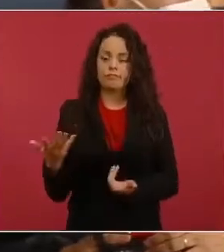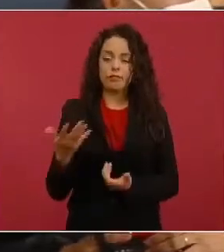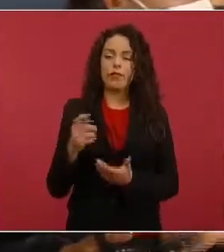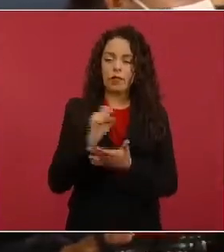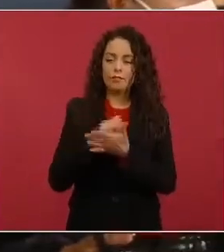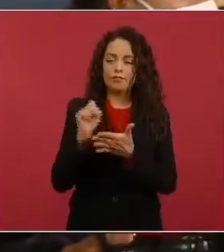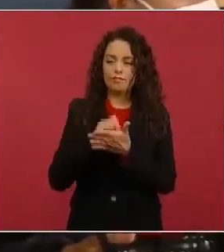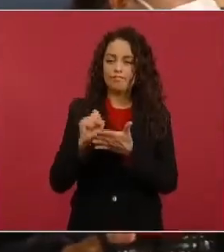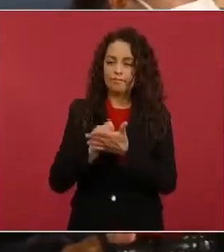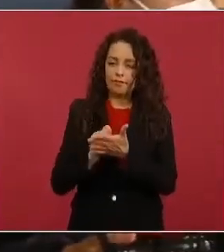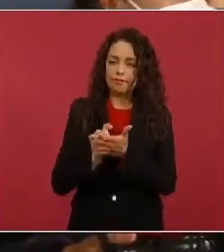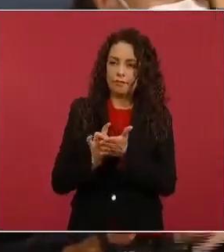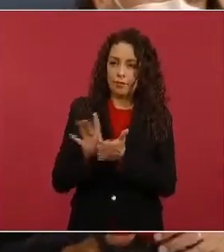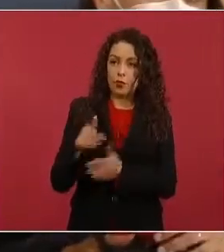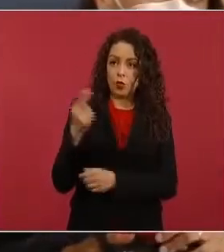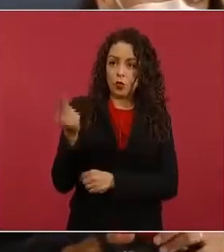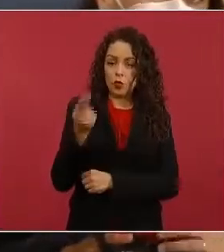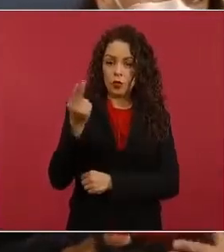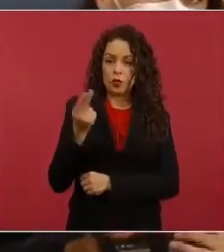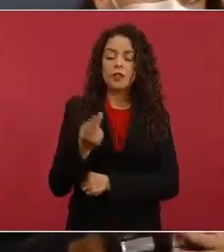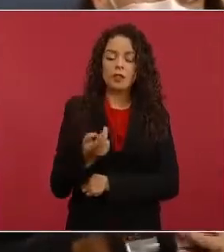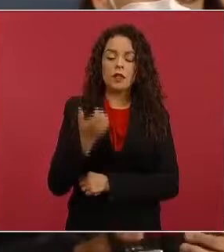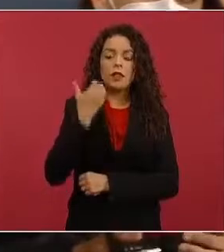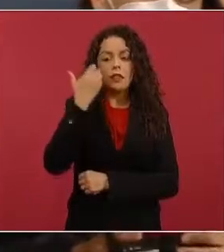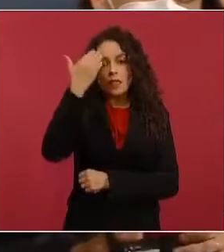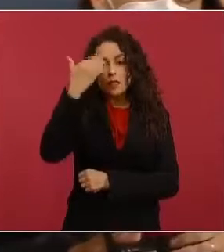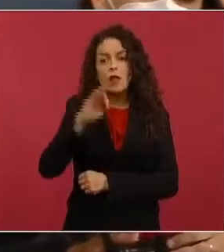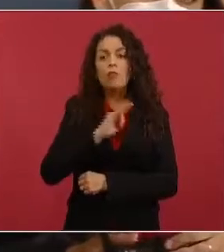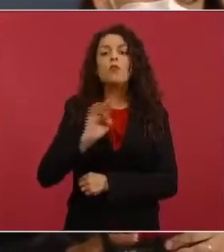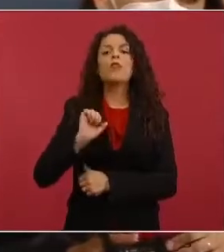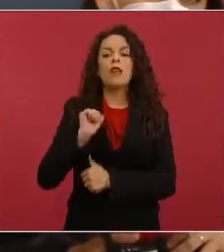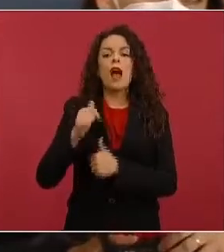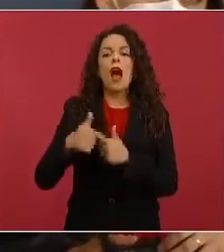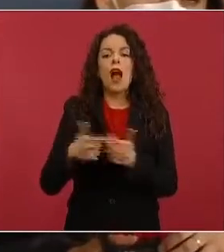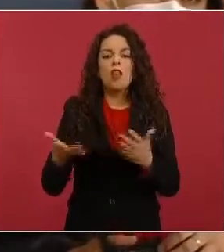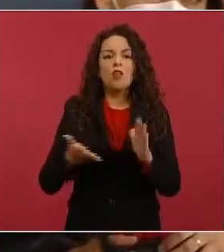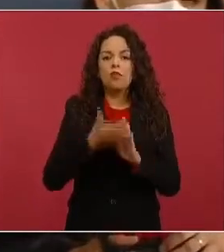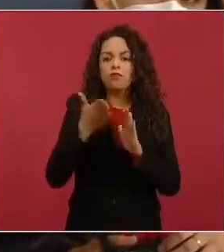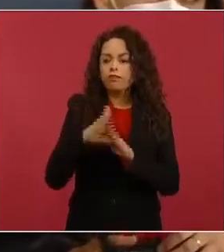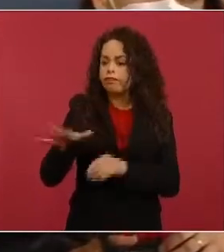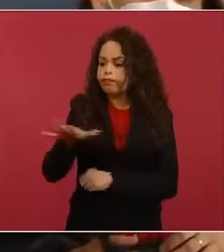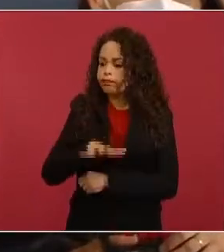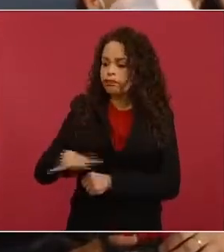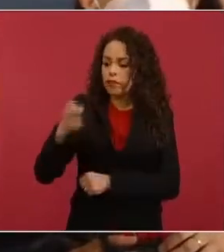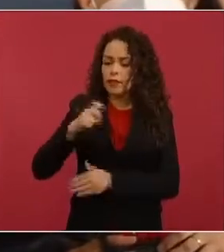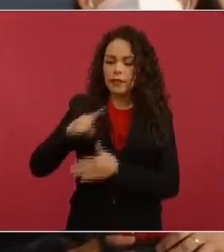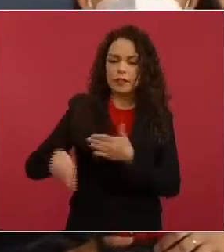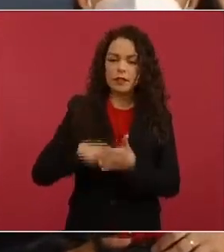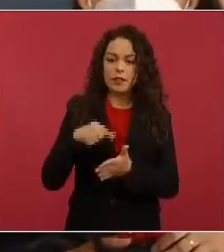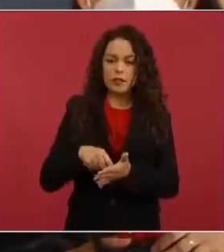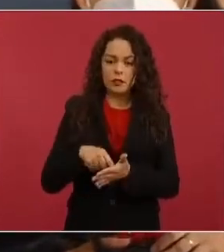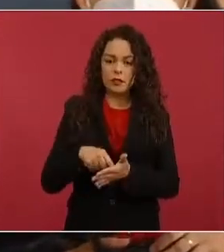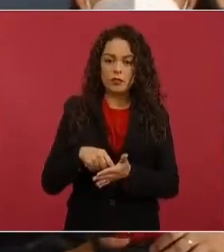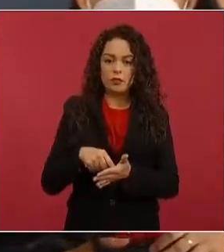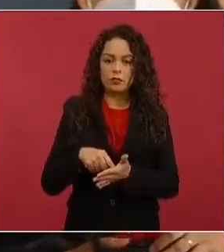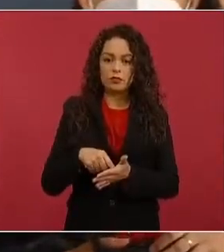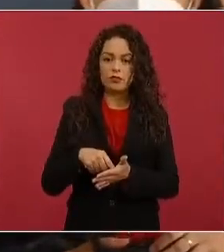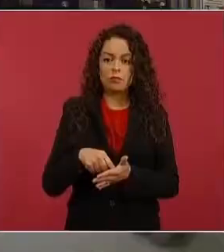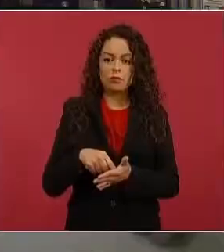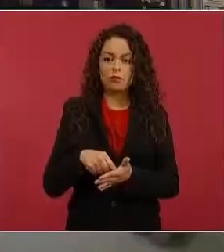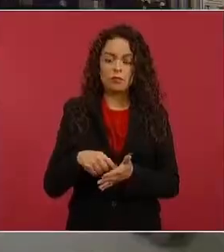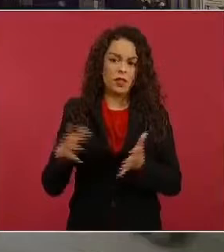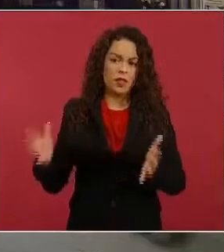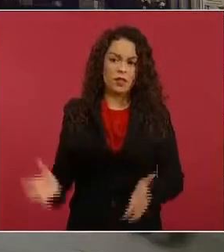de si podrían hacer algún desarrollo ahí para que esa zona pues renazca, porque la